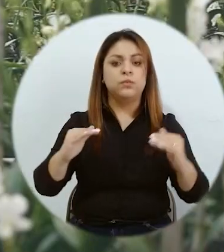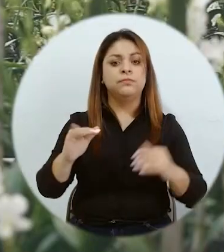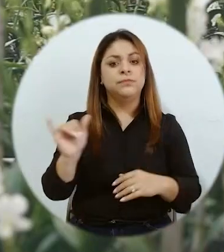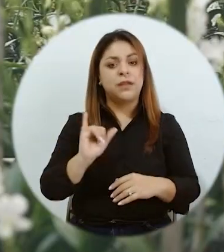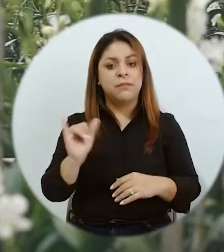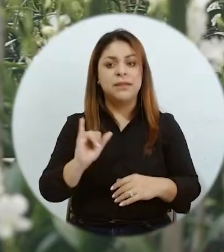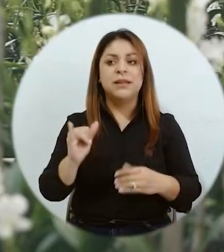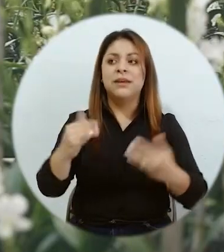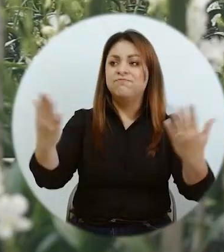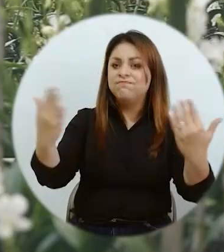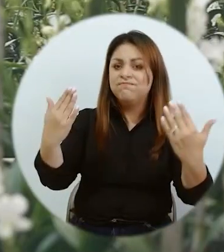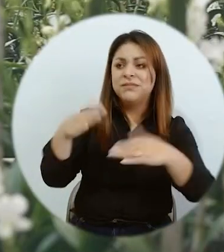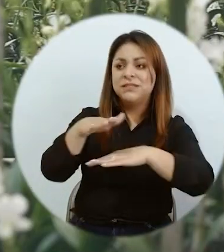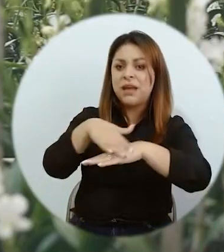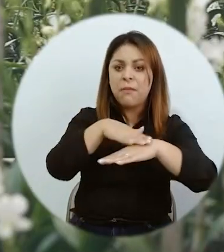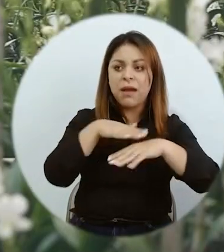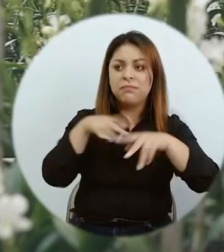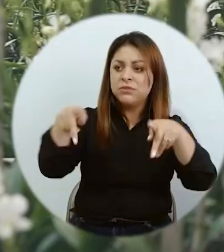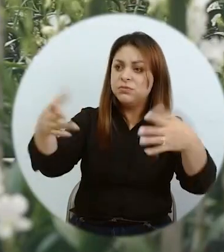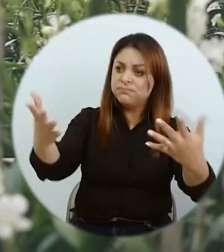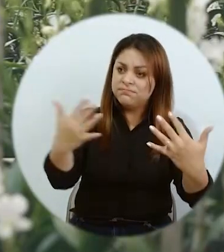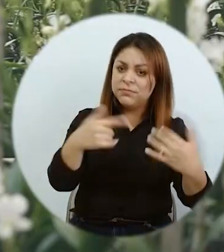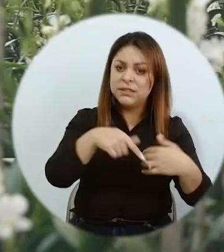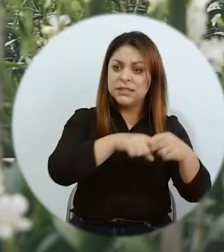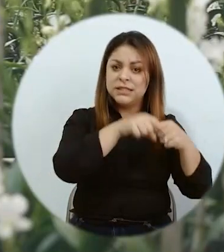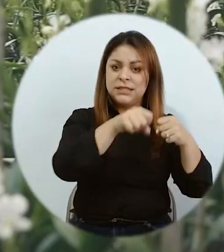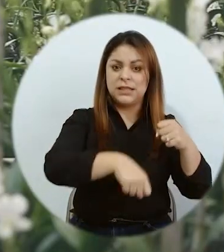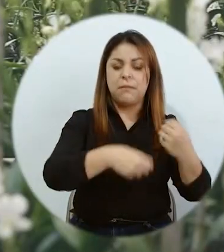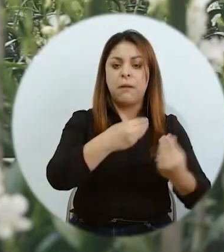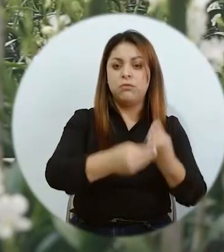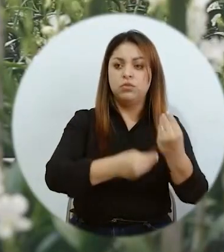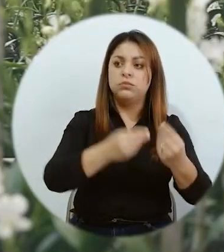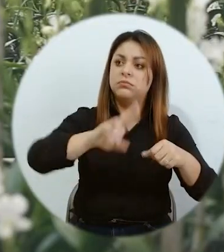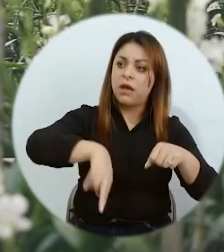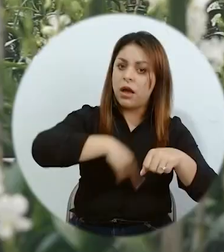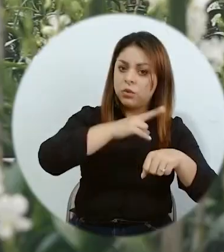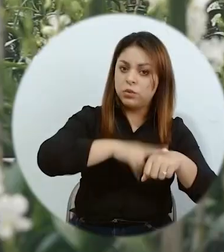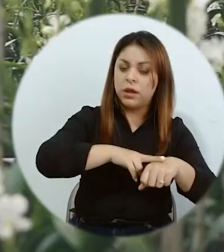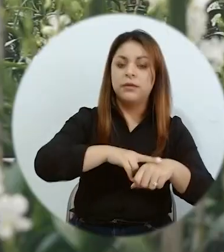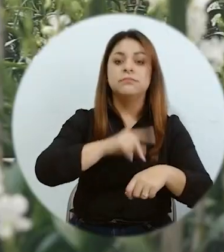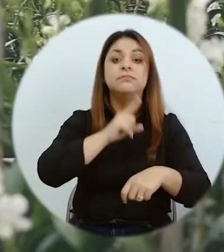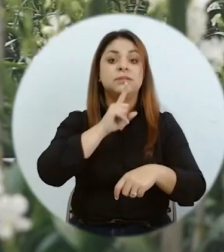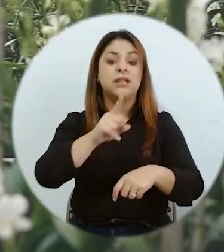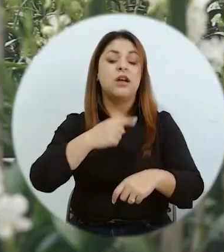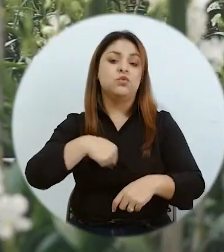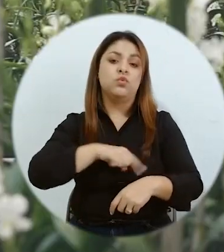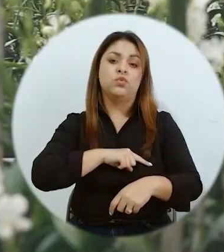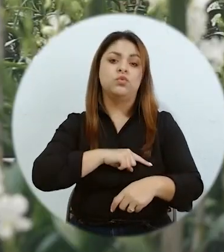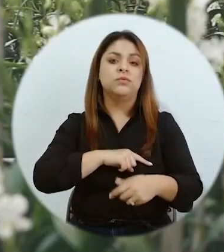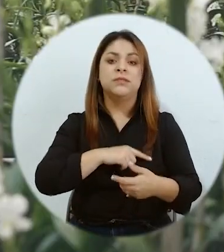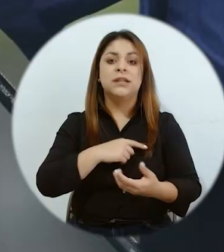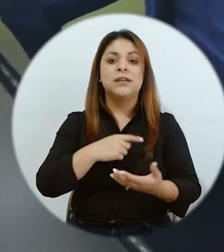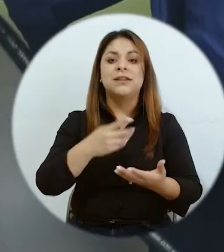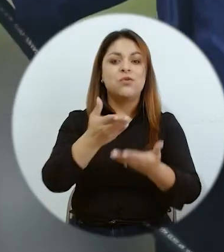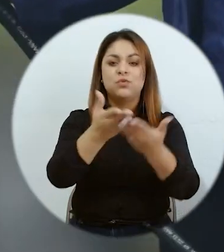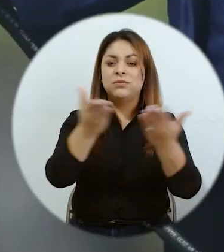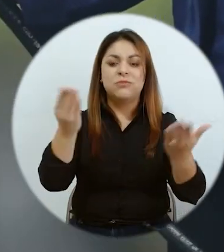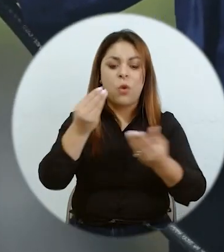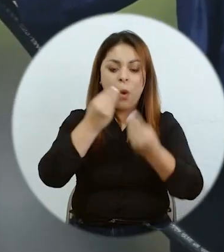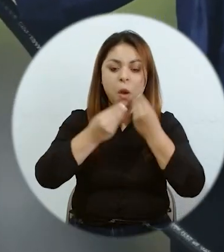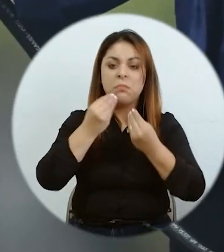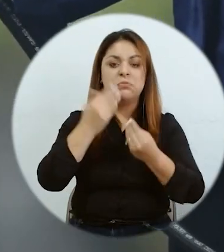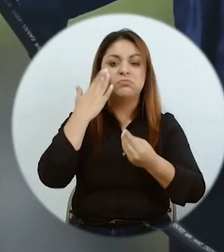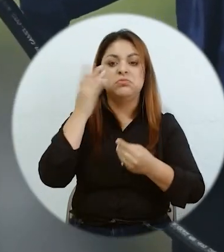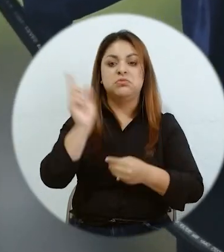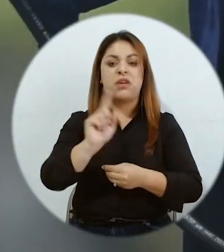justo, acercar un poco al consumidor a esos sistemas productivos, como usted mencionaba a un inicio. Estamos muy alejados como consumidores